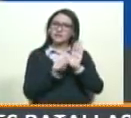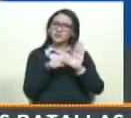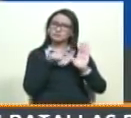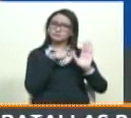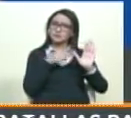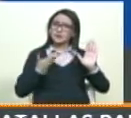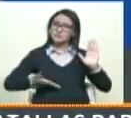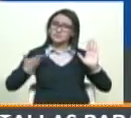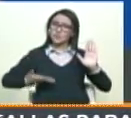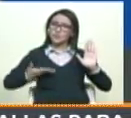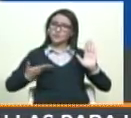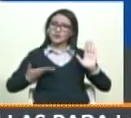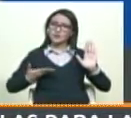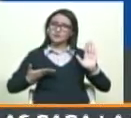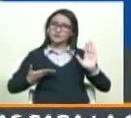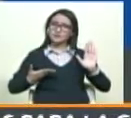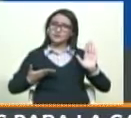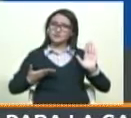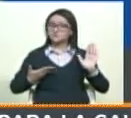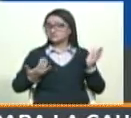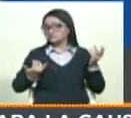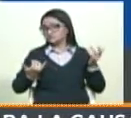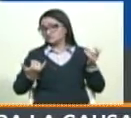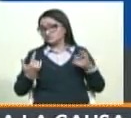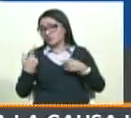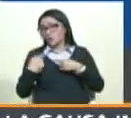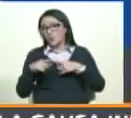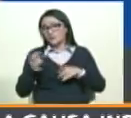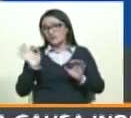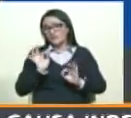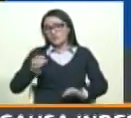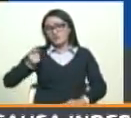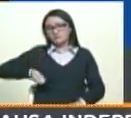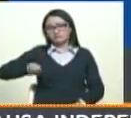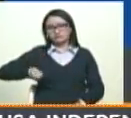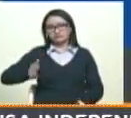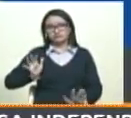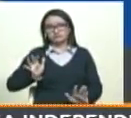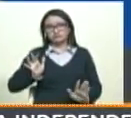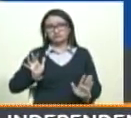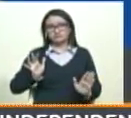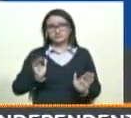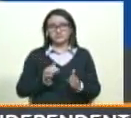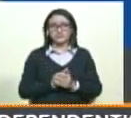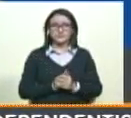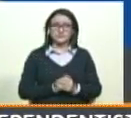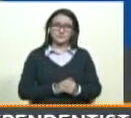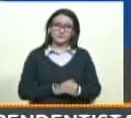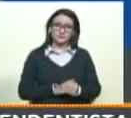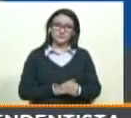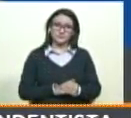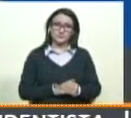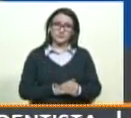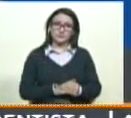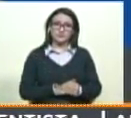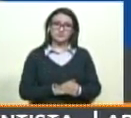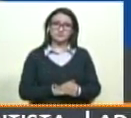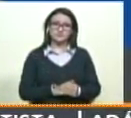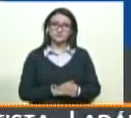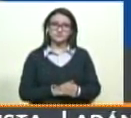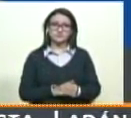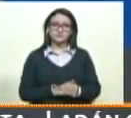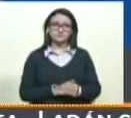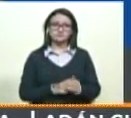fundamentales de los cuales se puede derivar cualquier otro instrumento jurídico. No puede estar sobre la Carta de la Organización